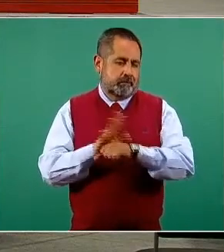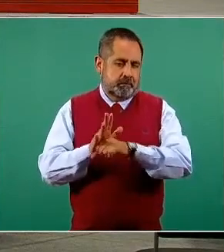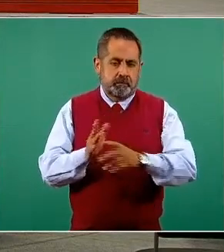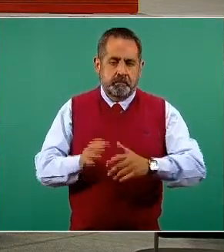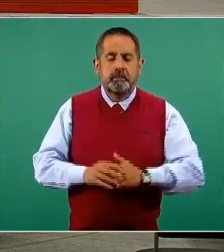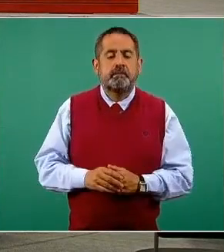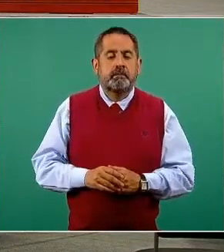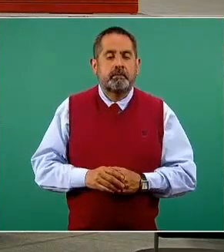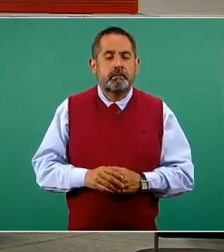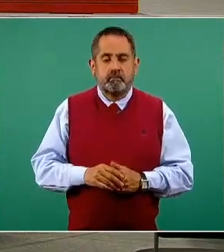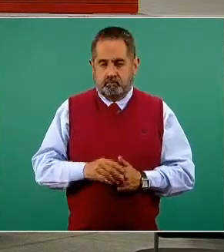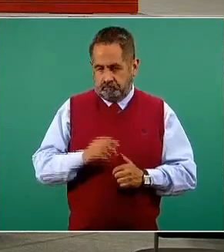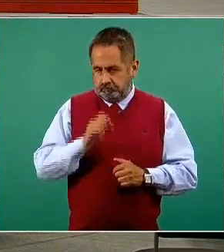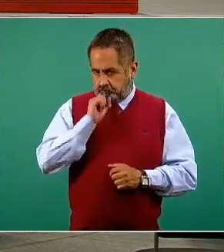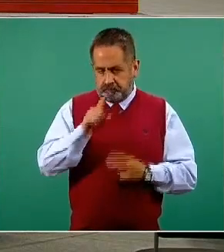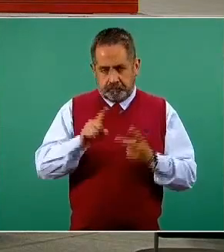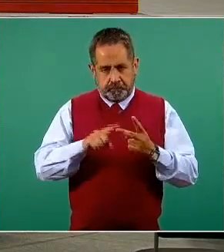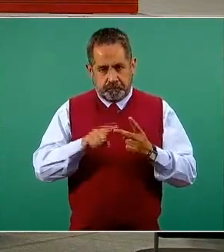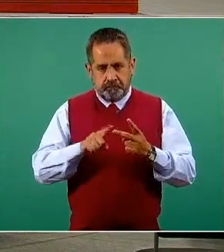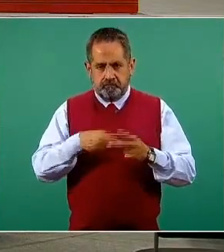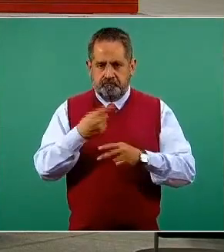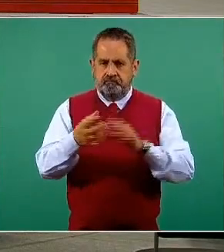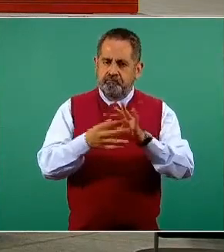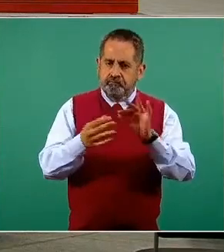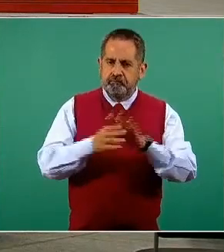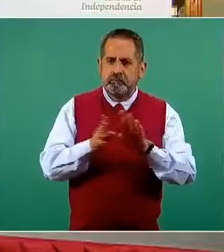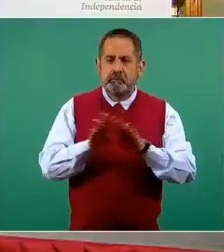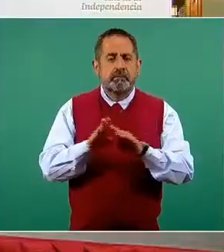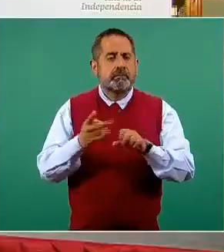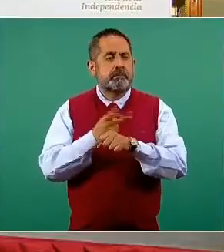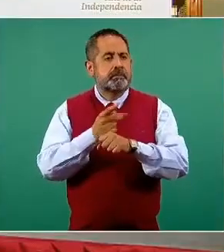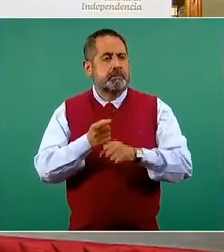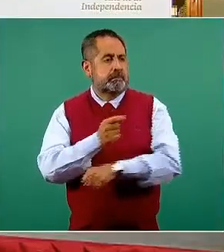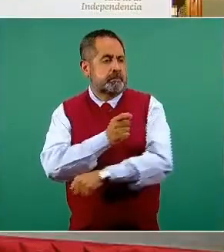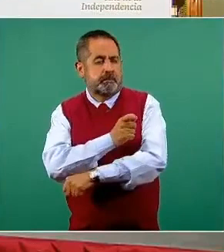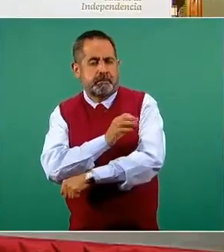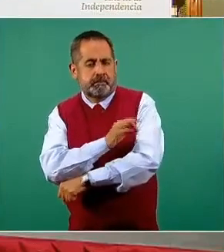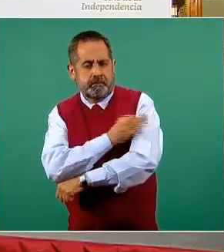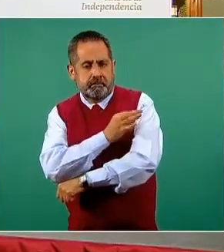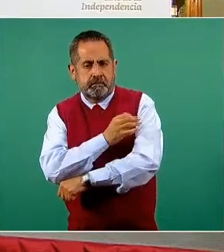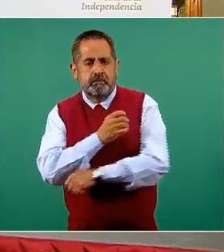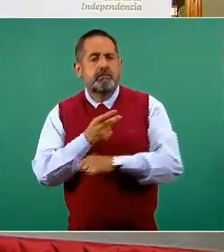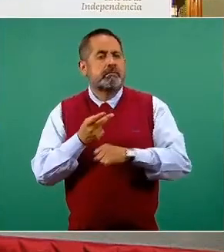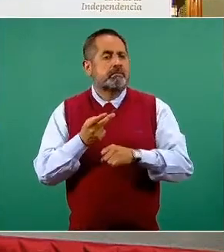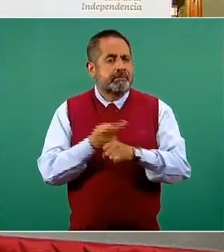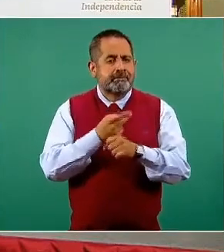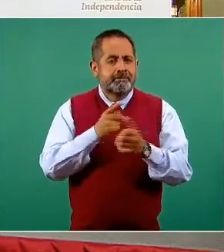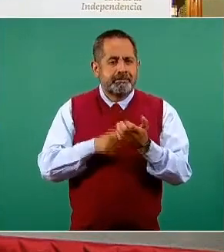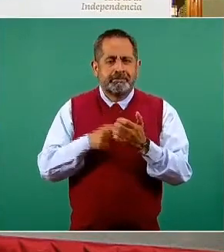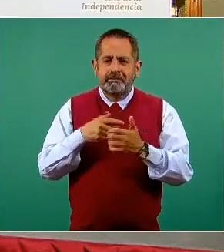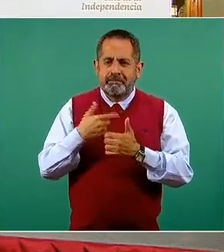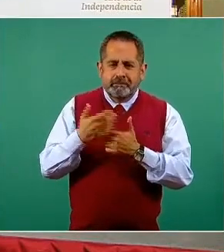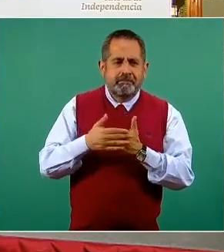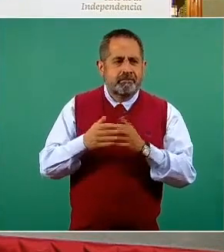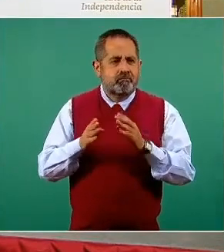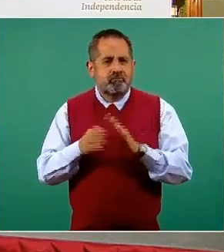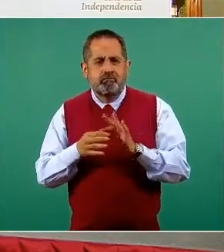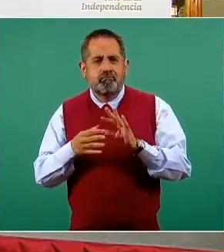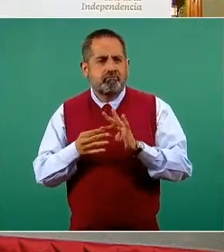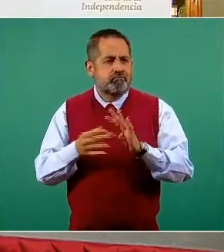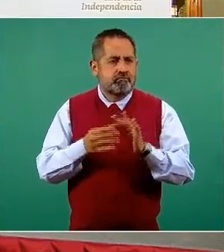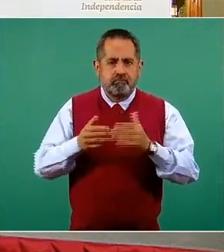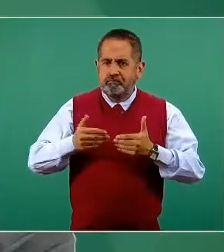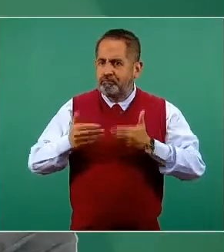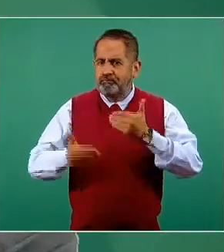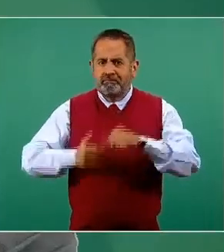de la vacunación, cómo vamos avanzando, cómo estamos ya con el nuevo esquema de reforzamiento de la capacidad de